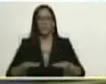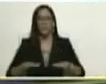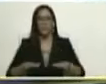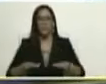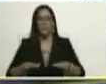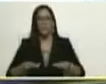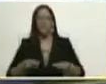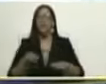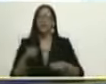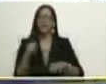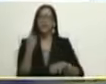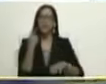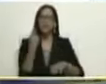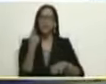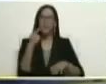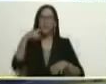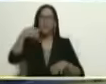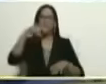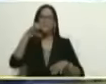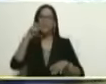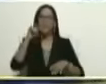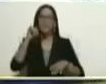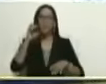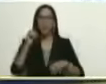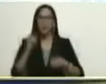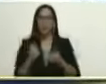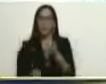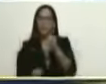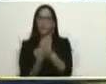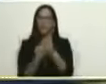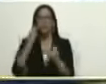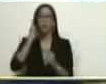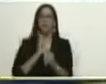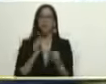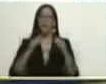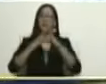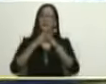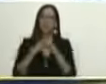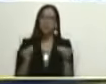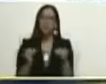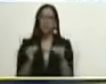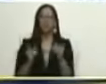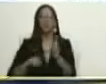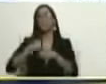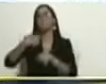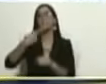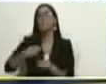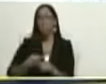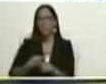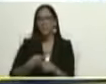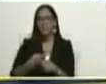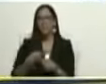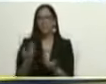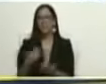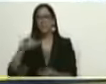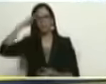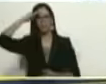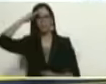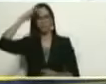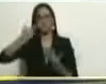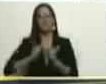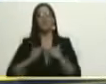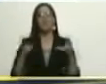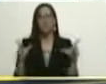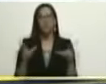y fue el gran Petión que recogió a Bolívar y a todos de los que después serían los grandes generales libertadores de